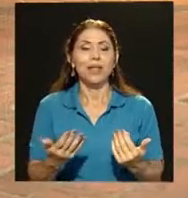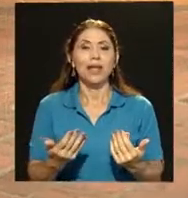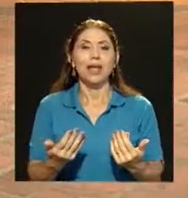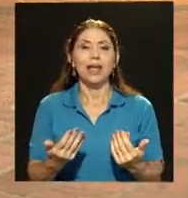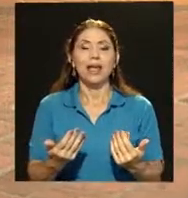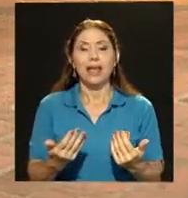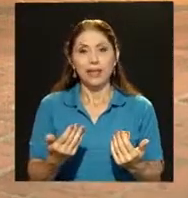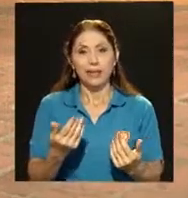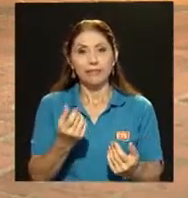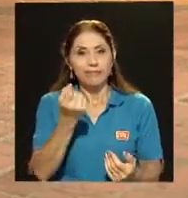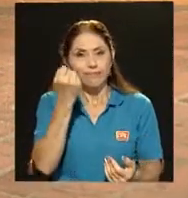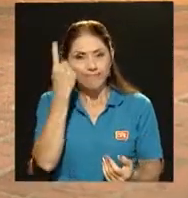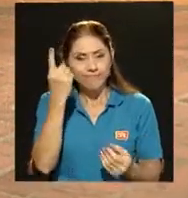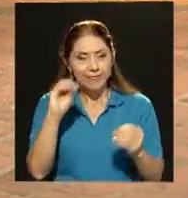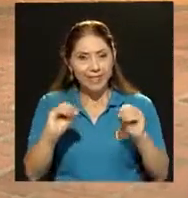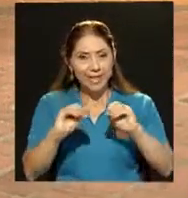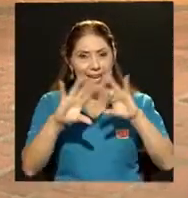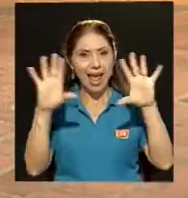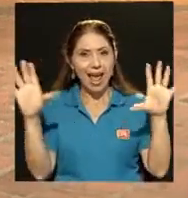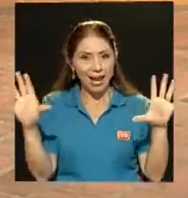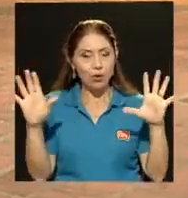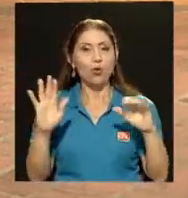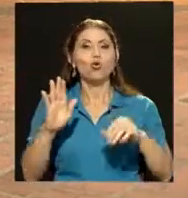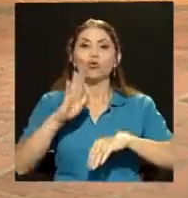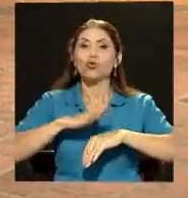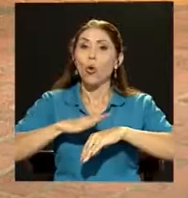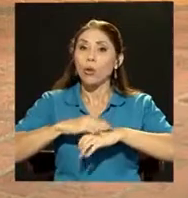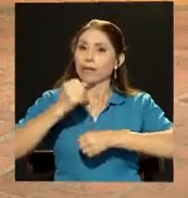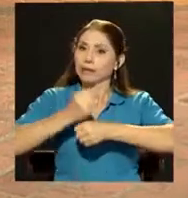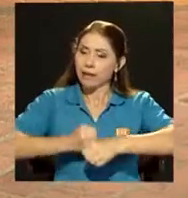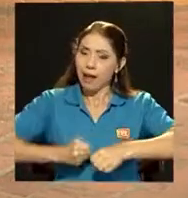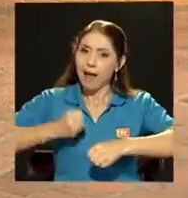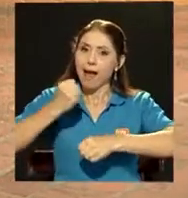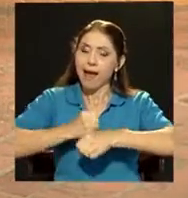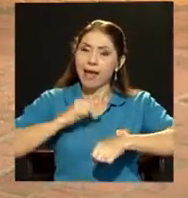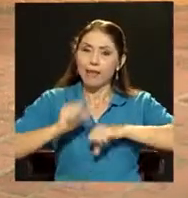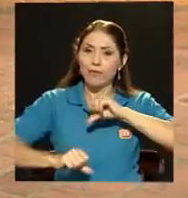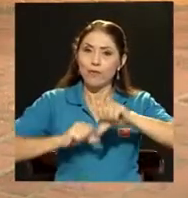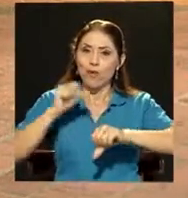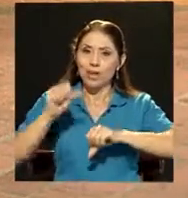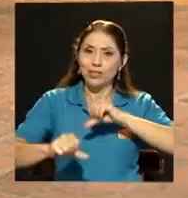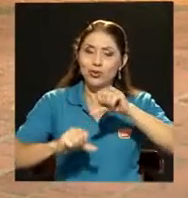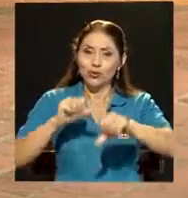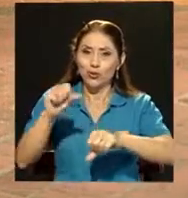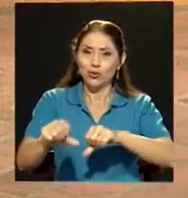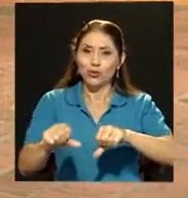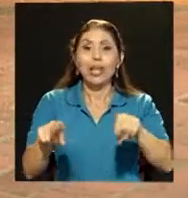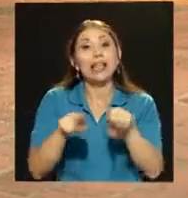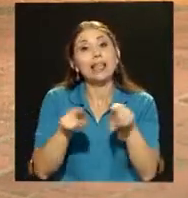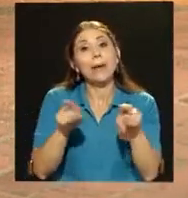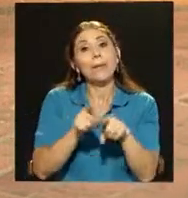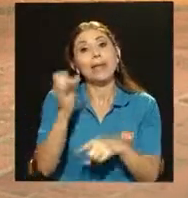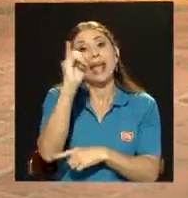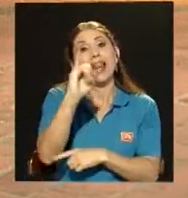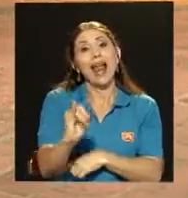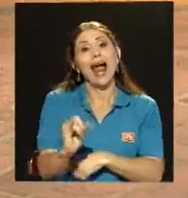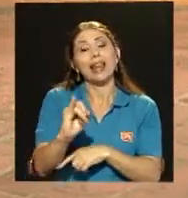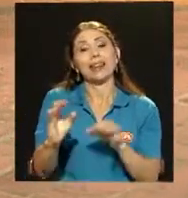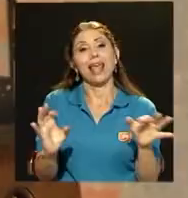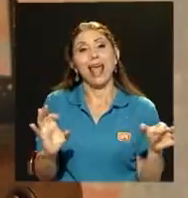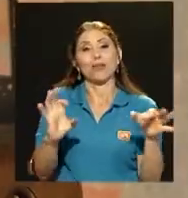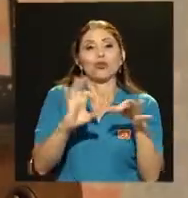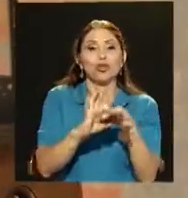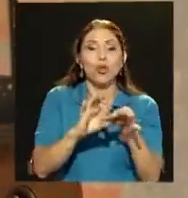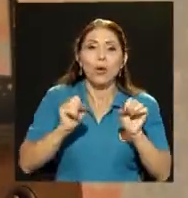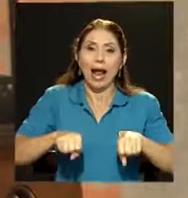resulte claro de los esfuerzos y, si ustedes quieren, el arte asociado y la capacidad